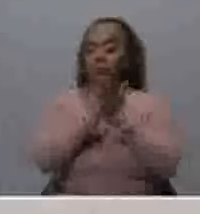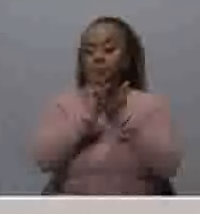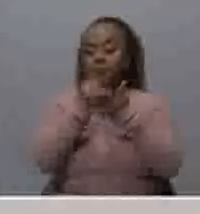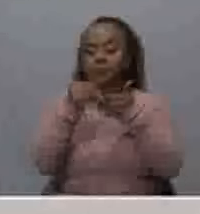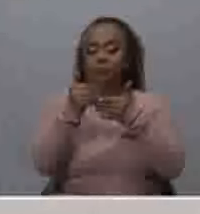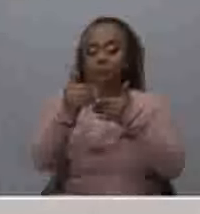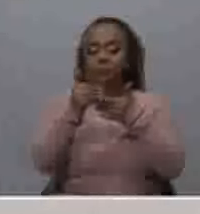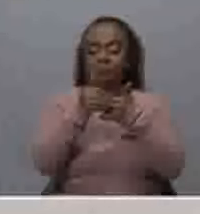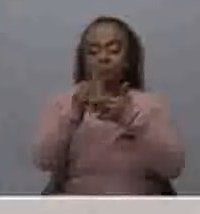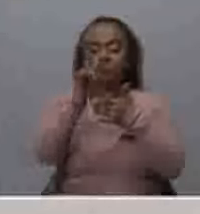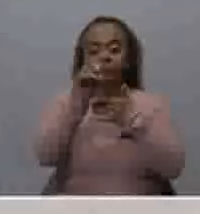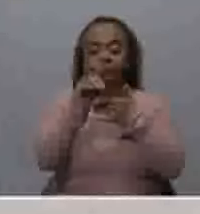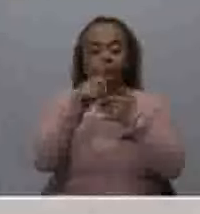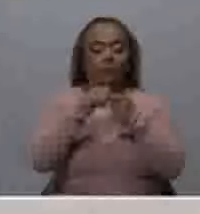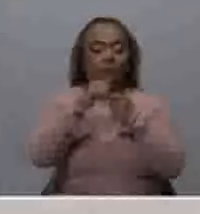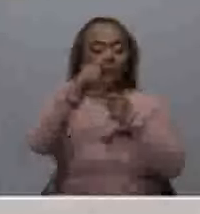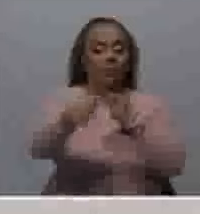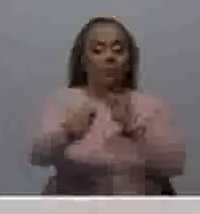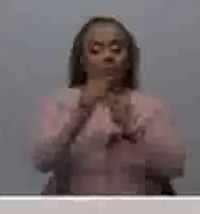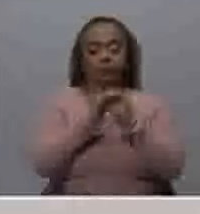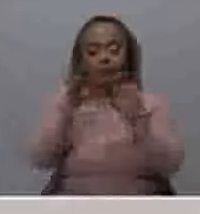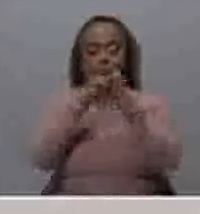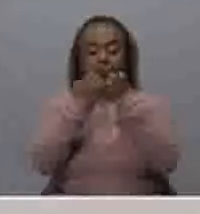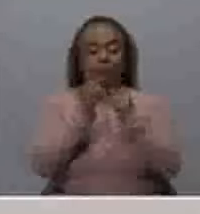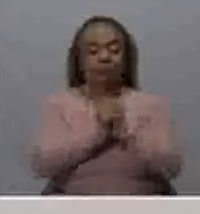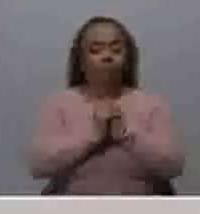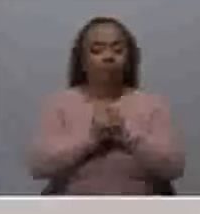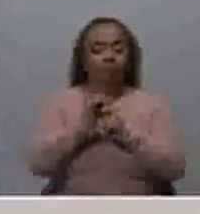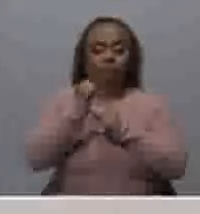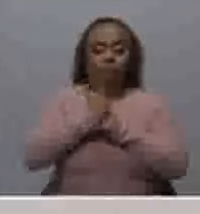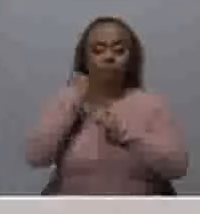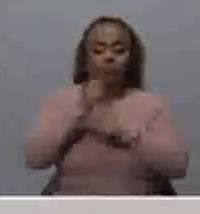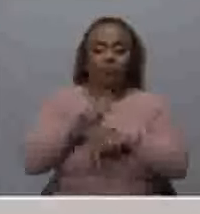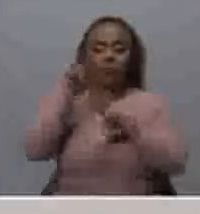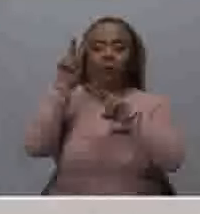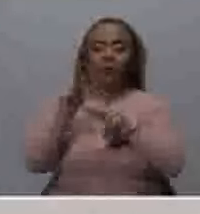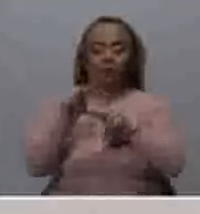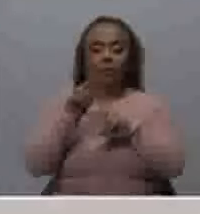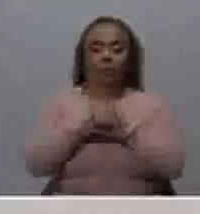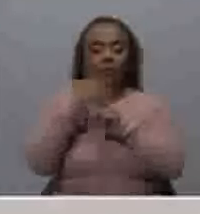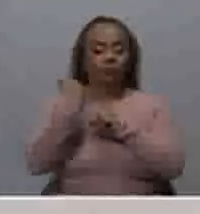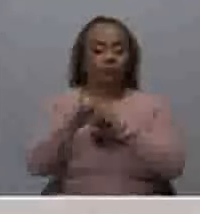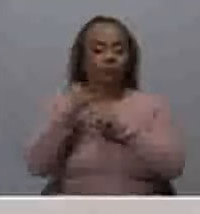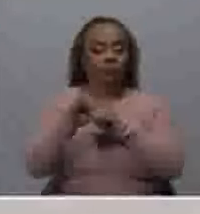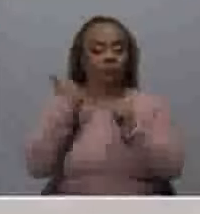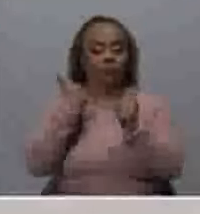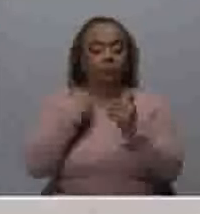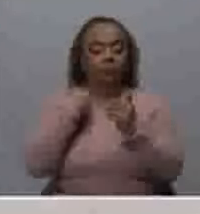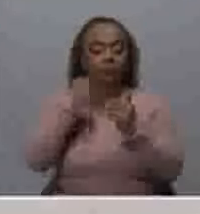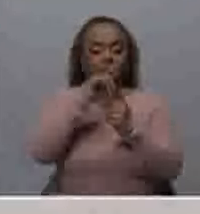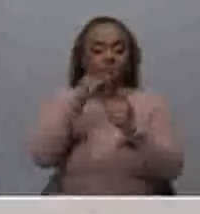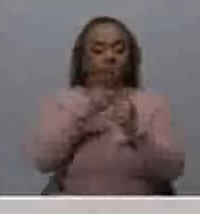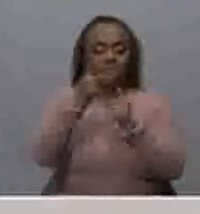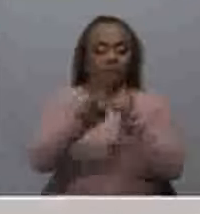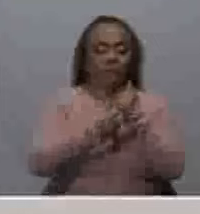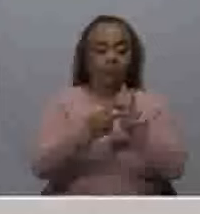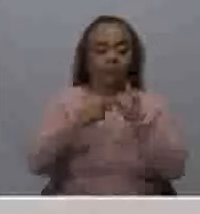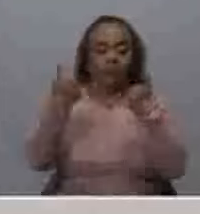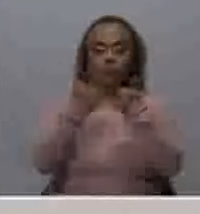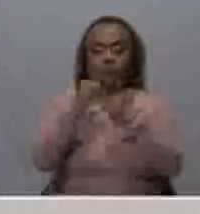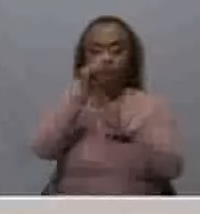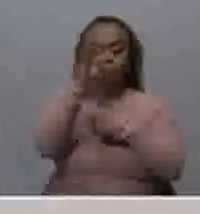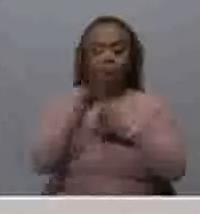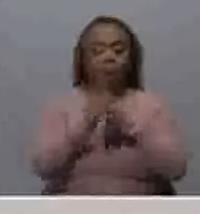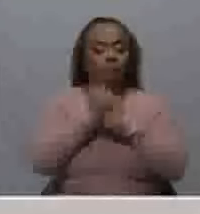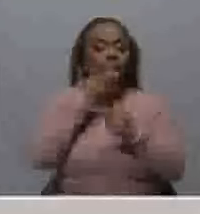de 20 minutos del SoFi Stadium, el imponente reducto donde Costa Rica tendrá su debut el próximo lunes ante la selección de